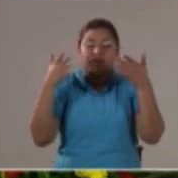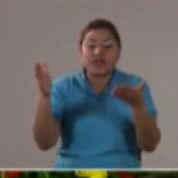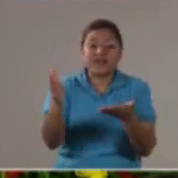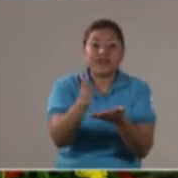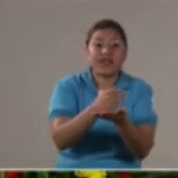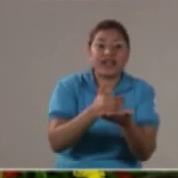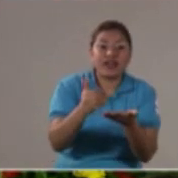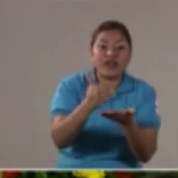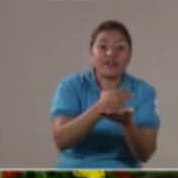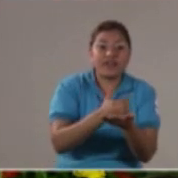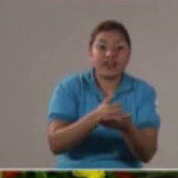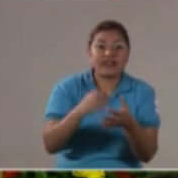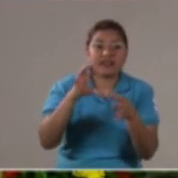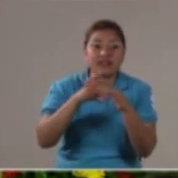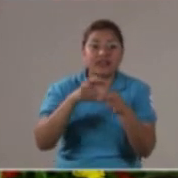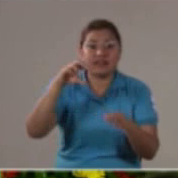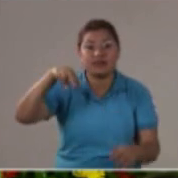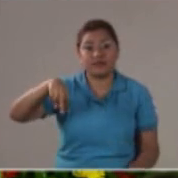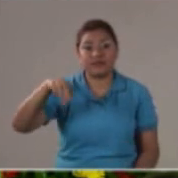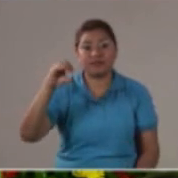ofrenda de Noé,